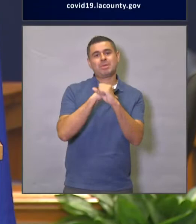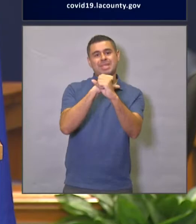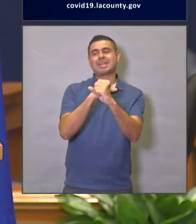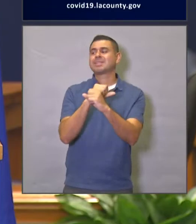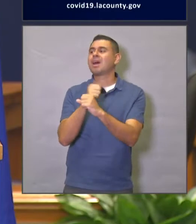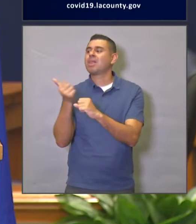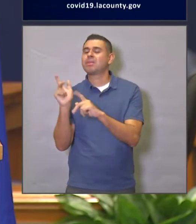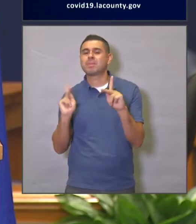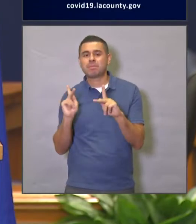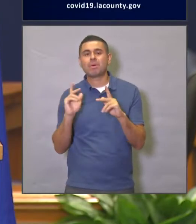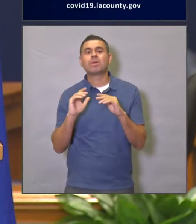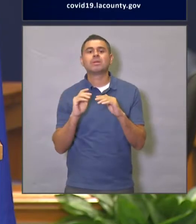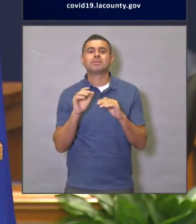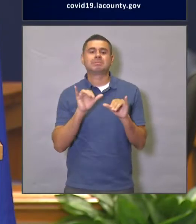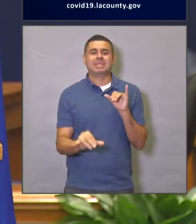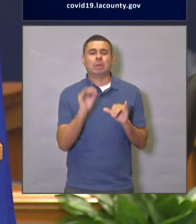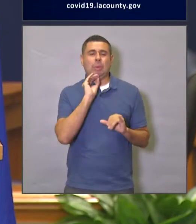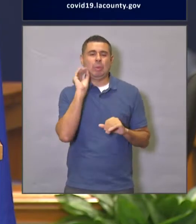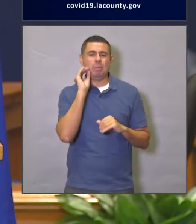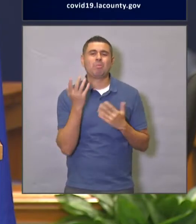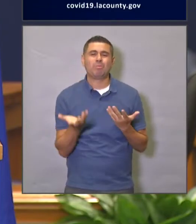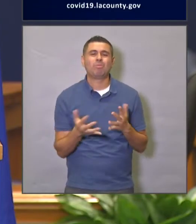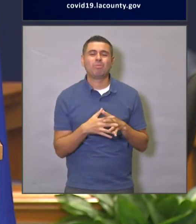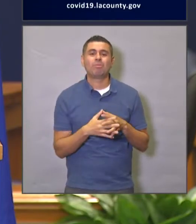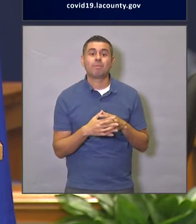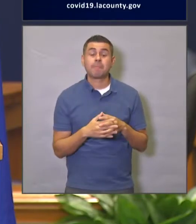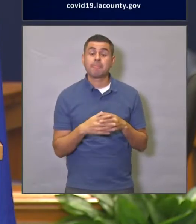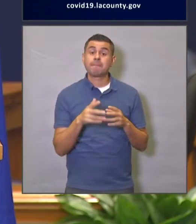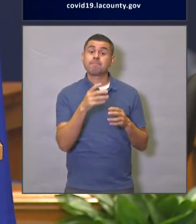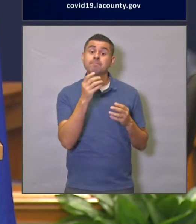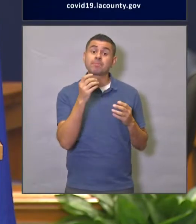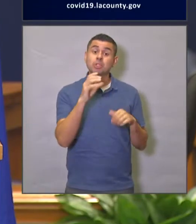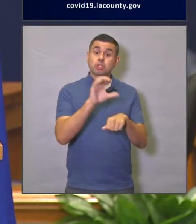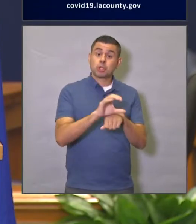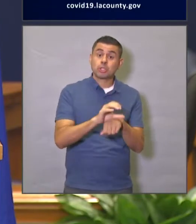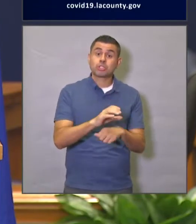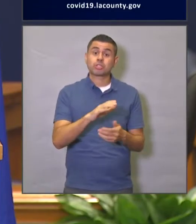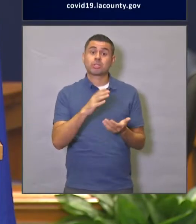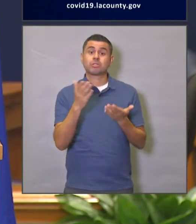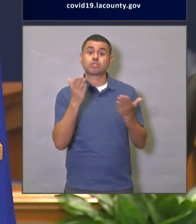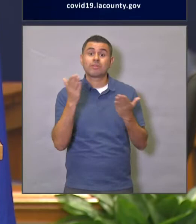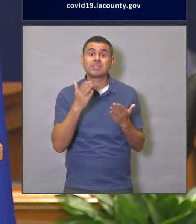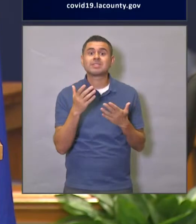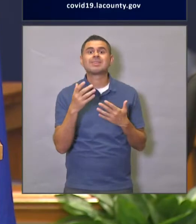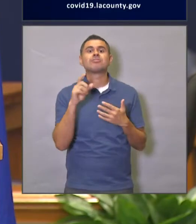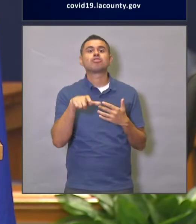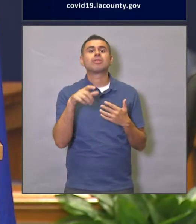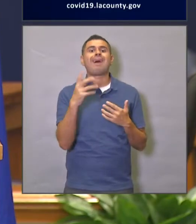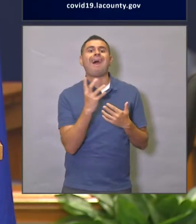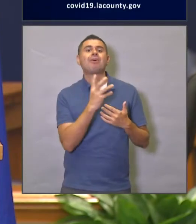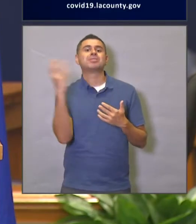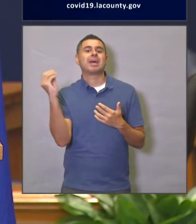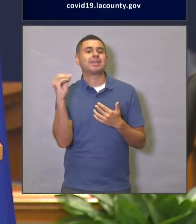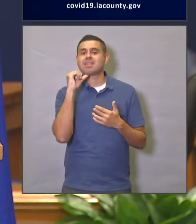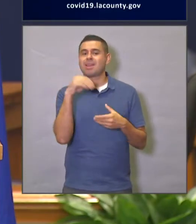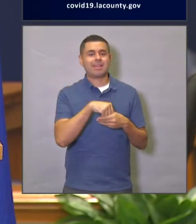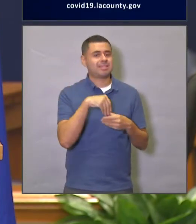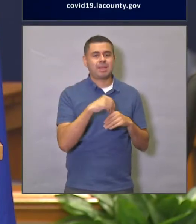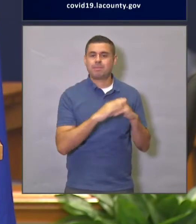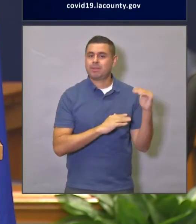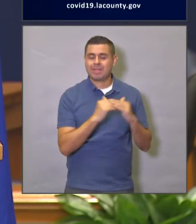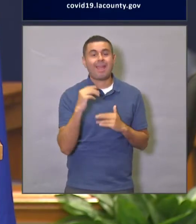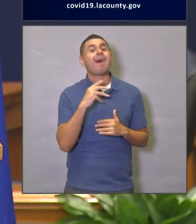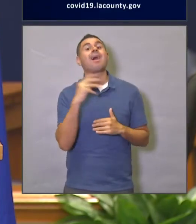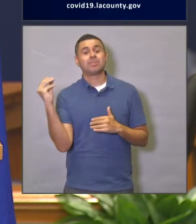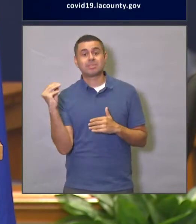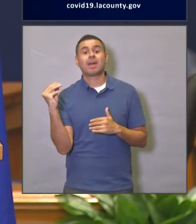con COVID-19. Los servicios de adoración deben realizarse al aire libre, con el